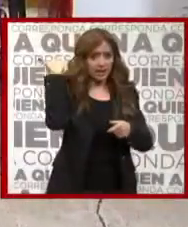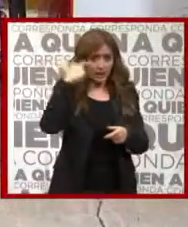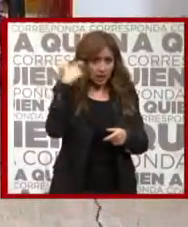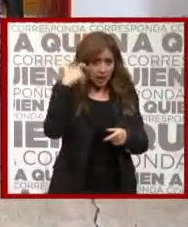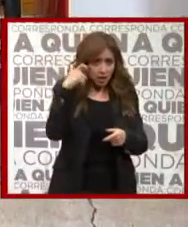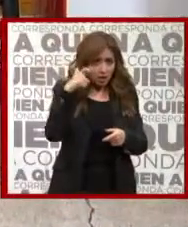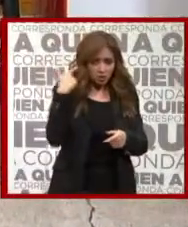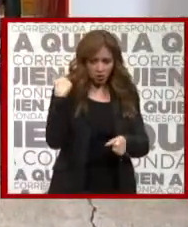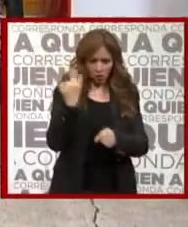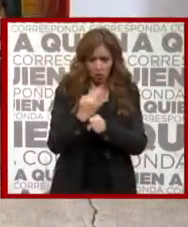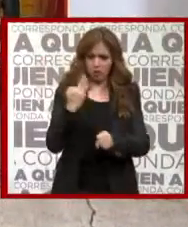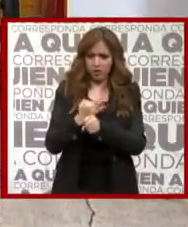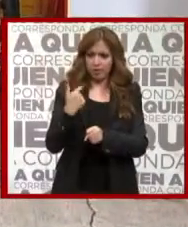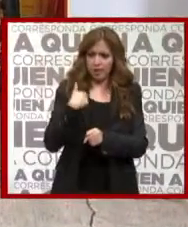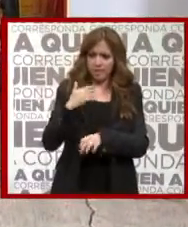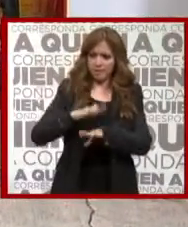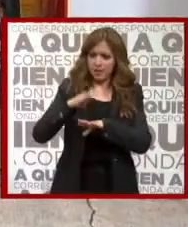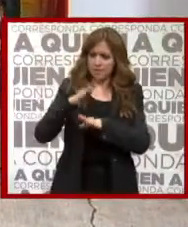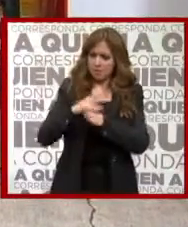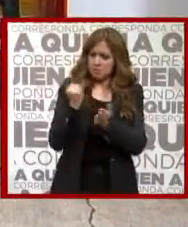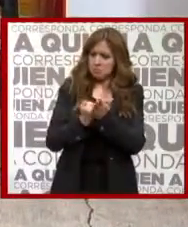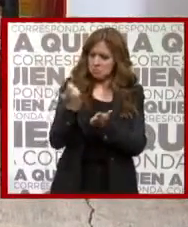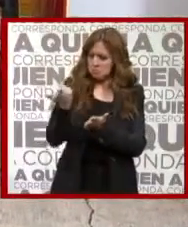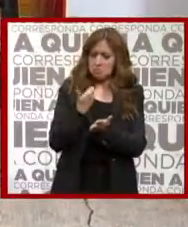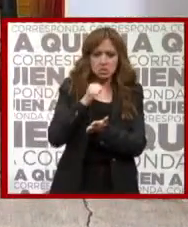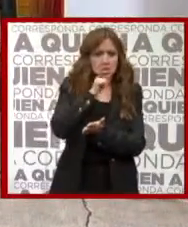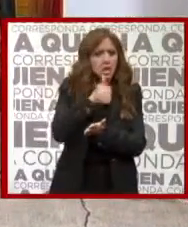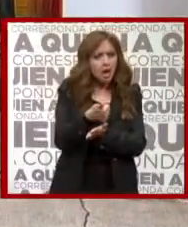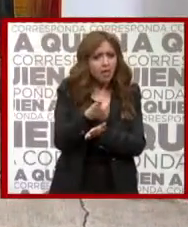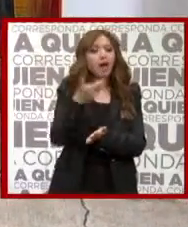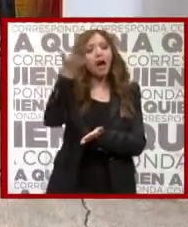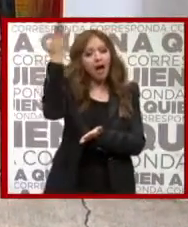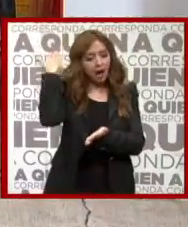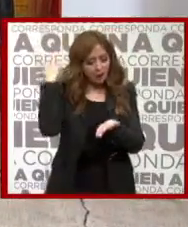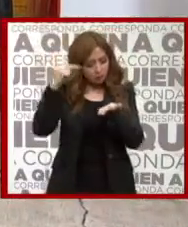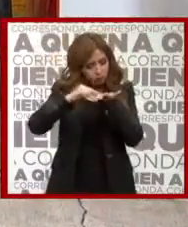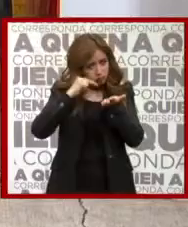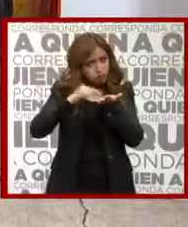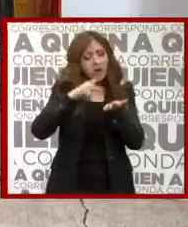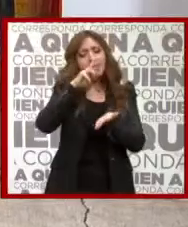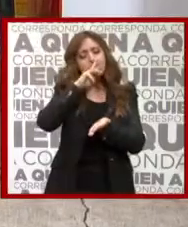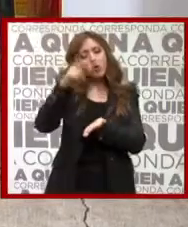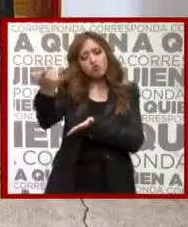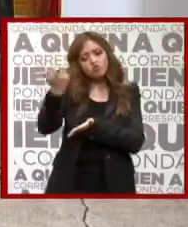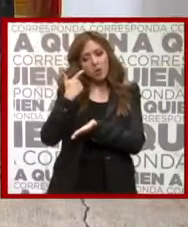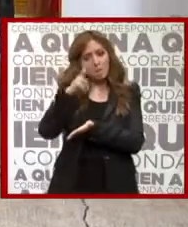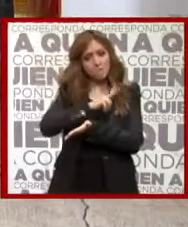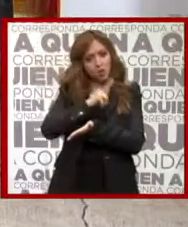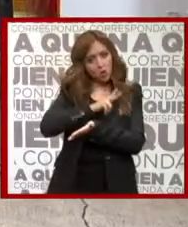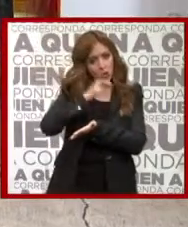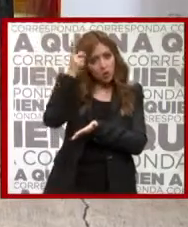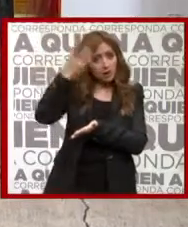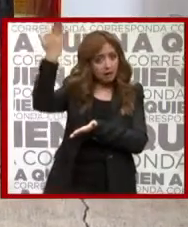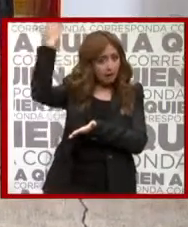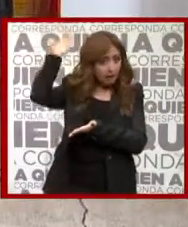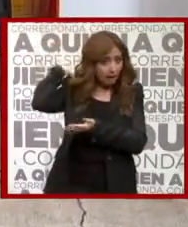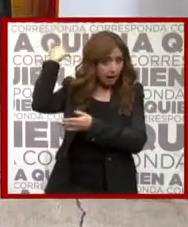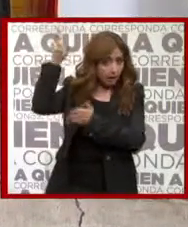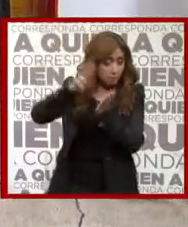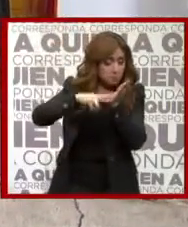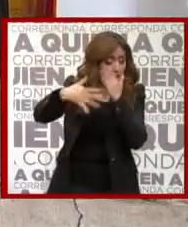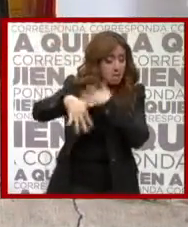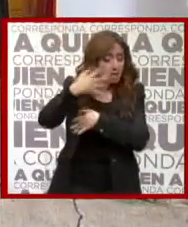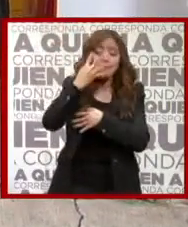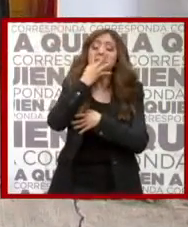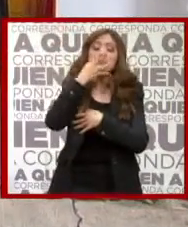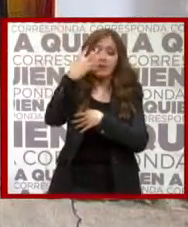nos están siendo pagados. Hay un contrato que ya también solicitamos la liquidación, mismo que fue desde el año pasado y no se